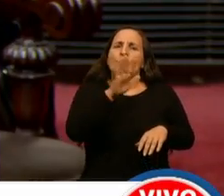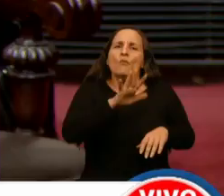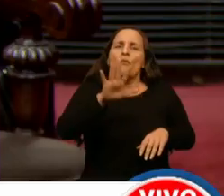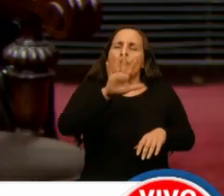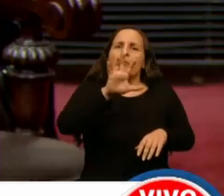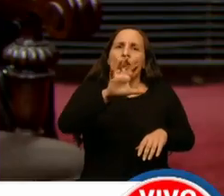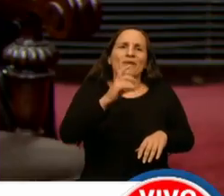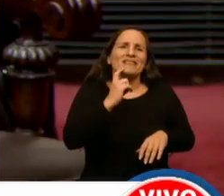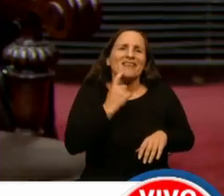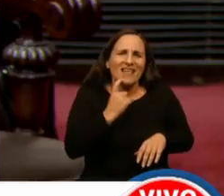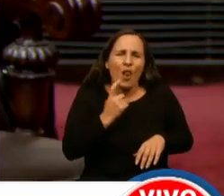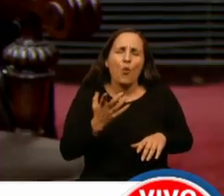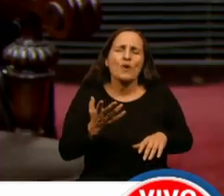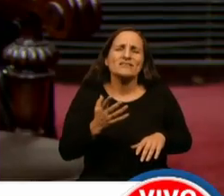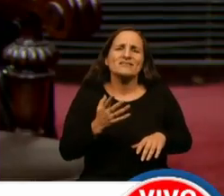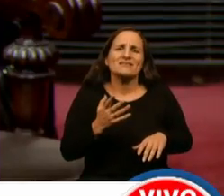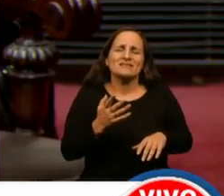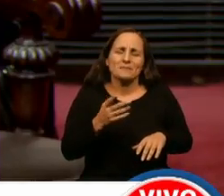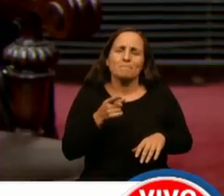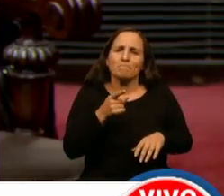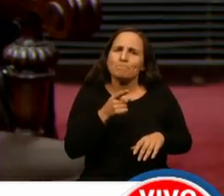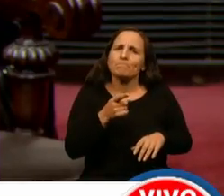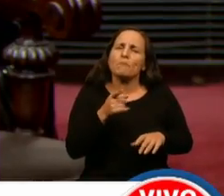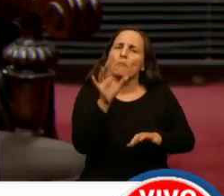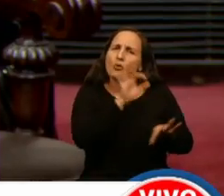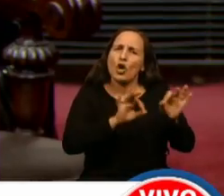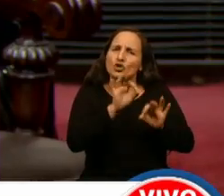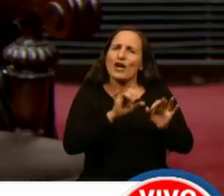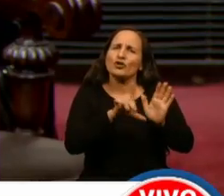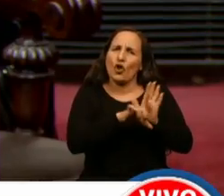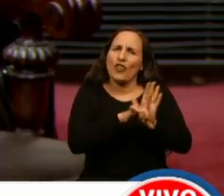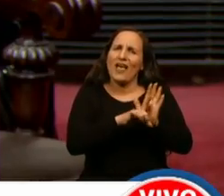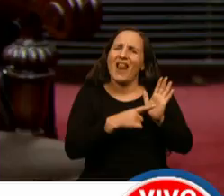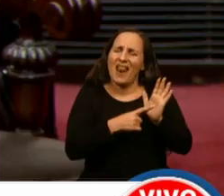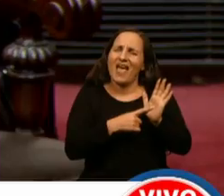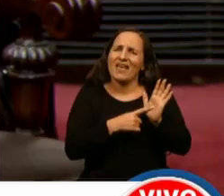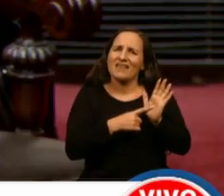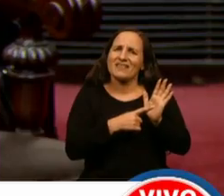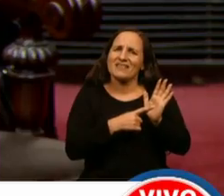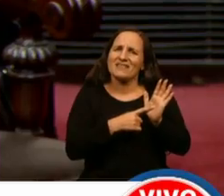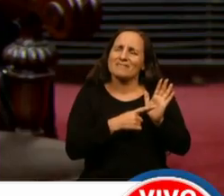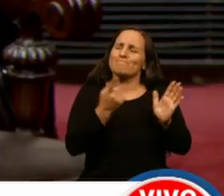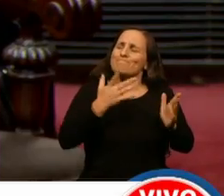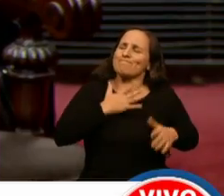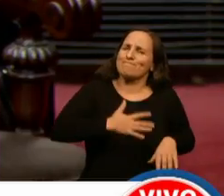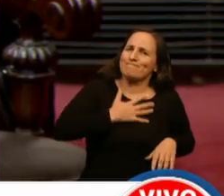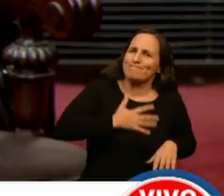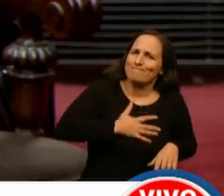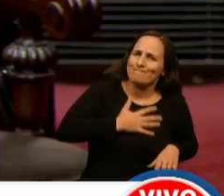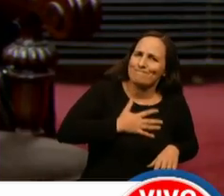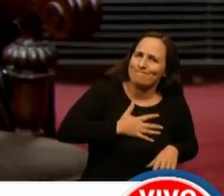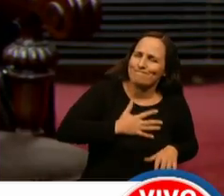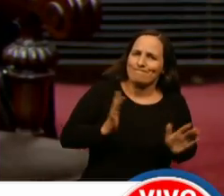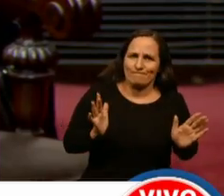de san luís recibe este proyecto pero con muchísima alegría